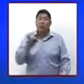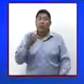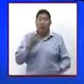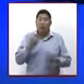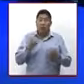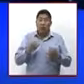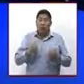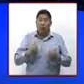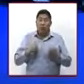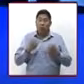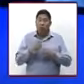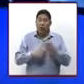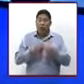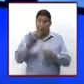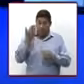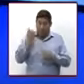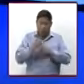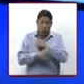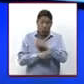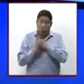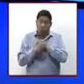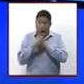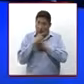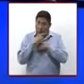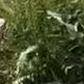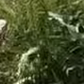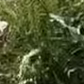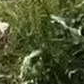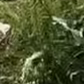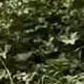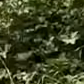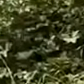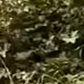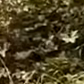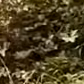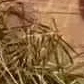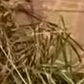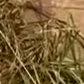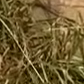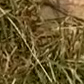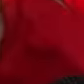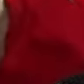año pasado fue atracado, posteriormente confundido con una...